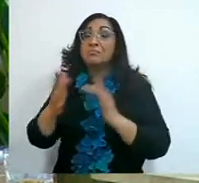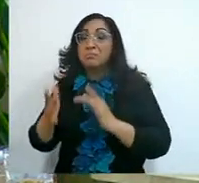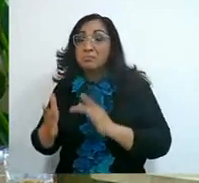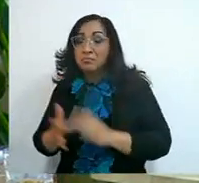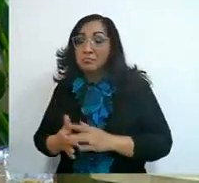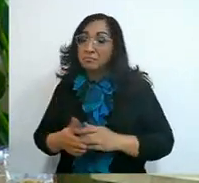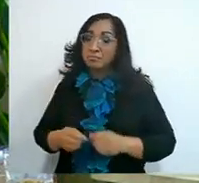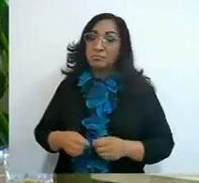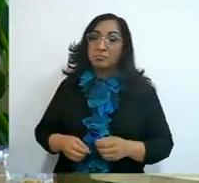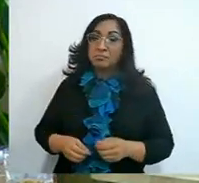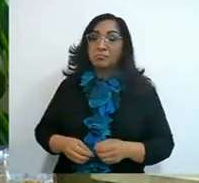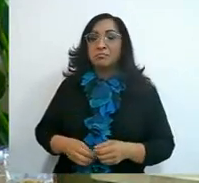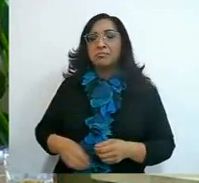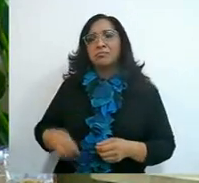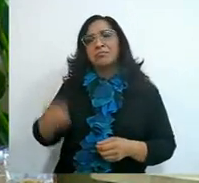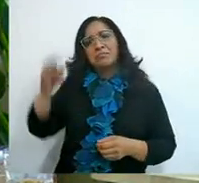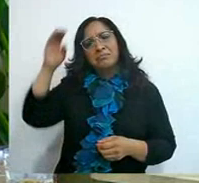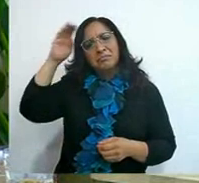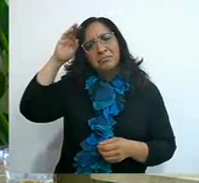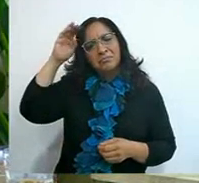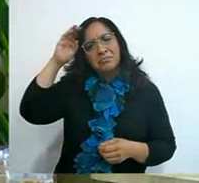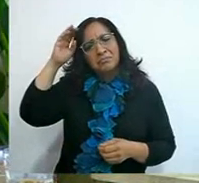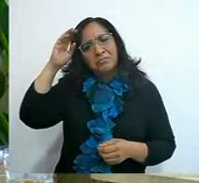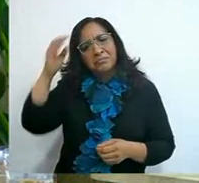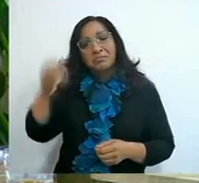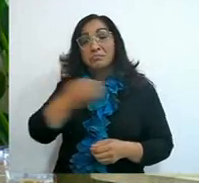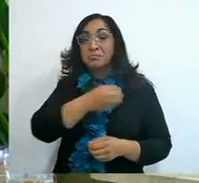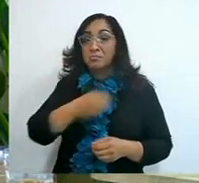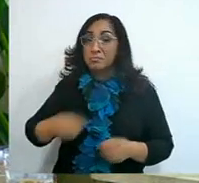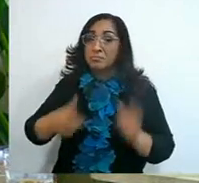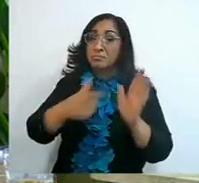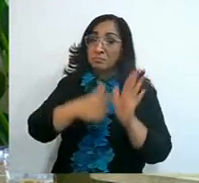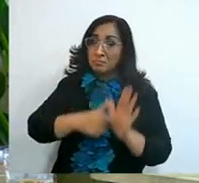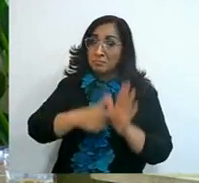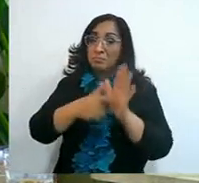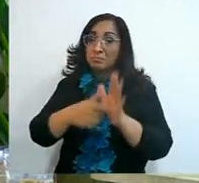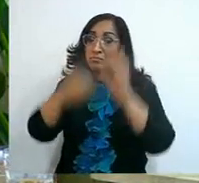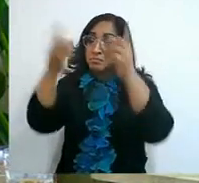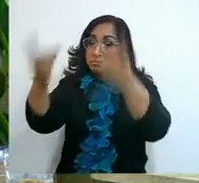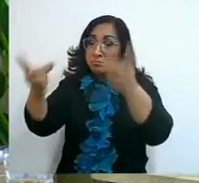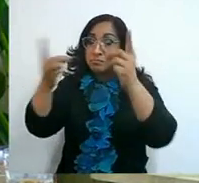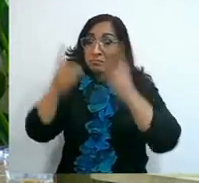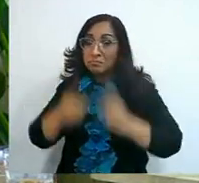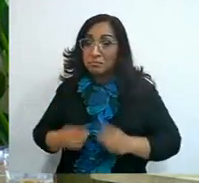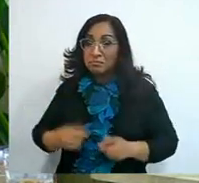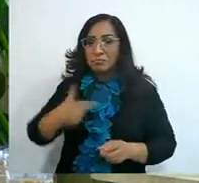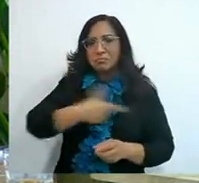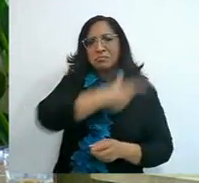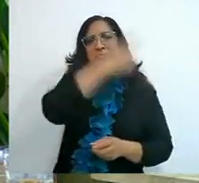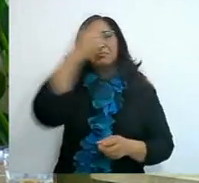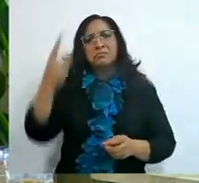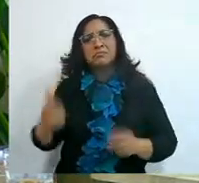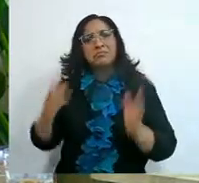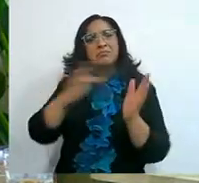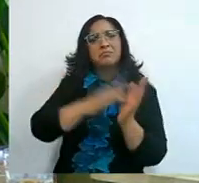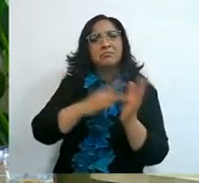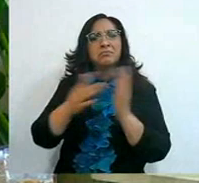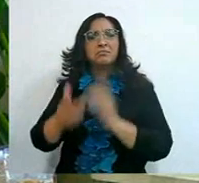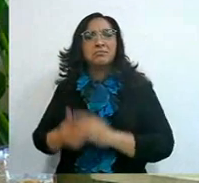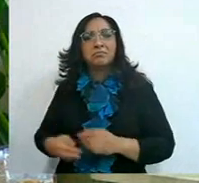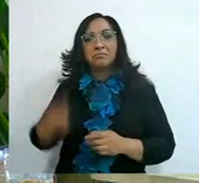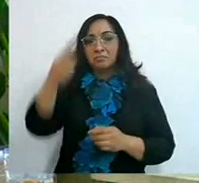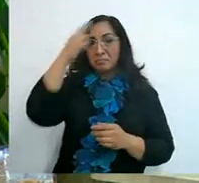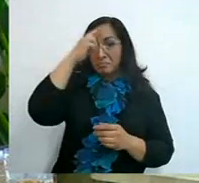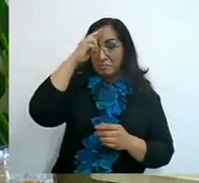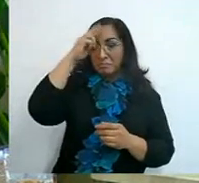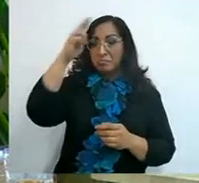judaizando, sino entendiendo el mandamiento ahora en la gracia con Jesucristo, recordemos, es